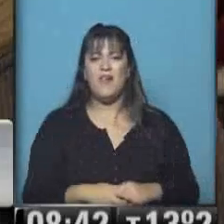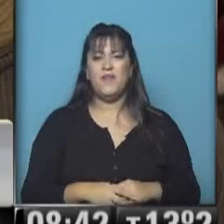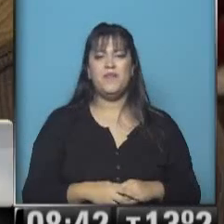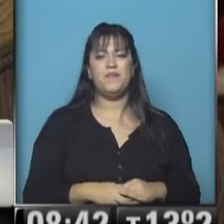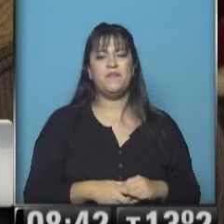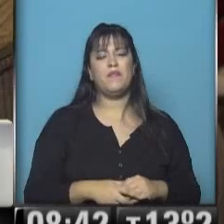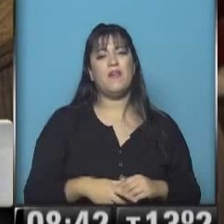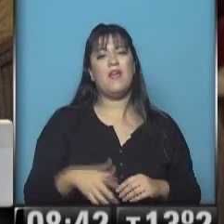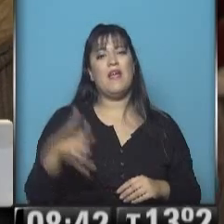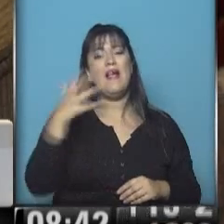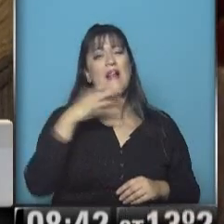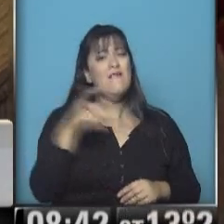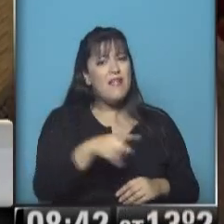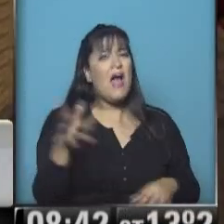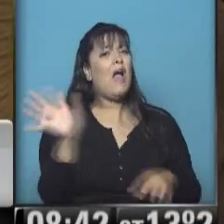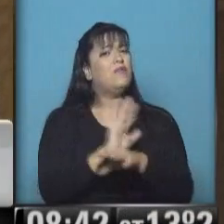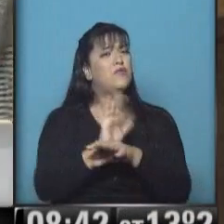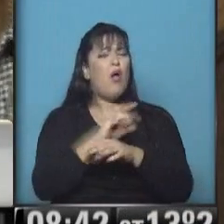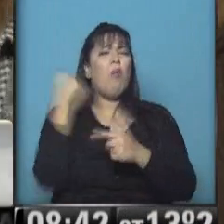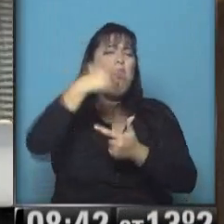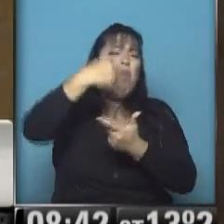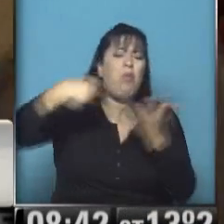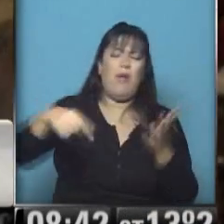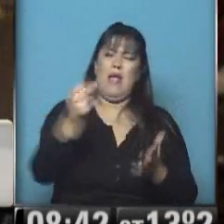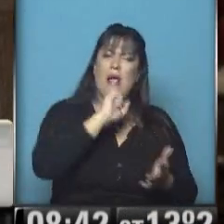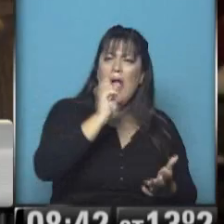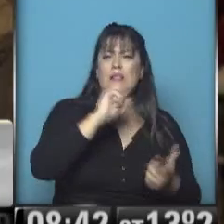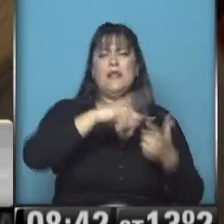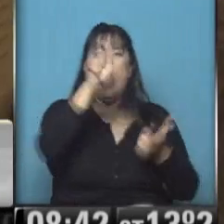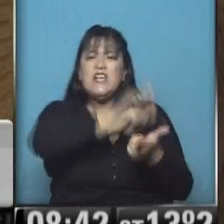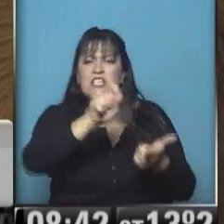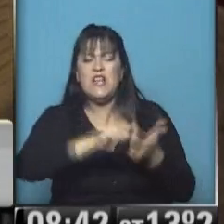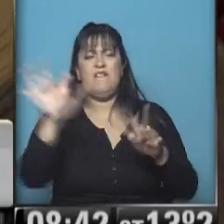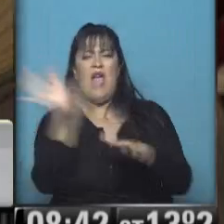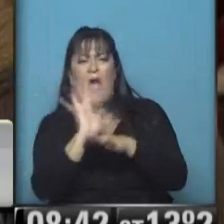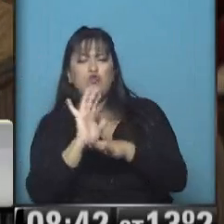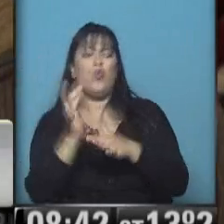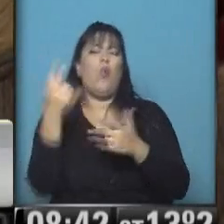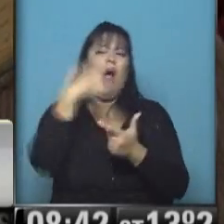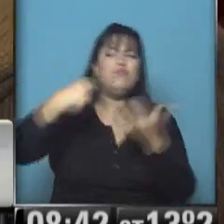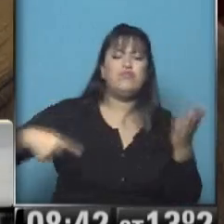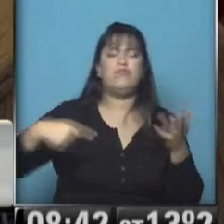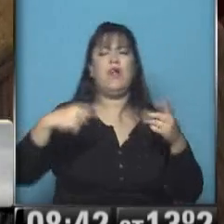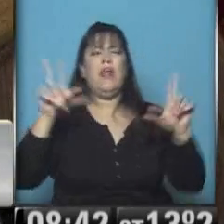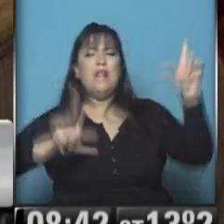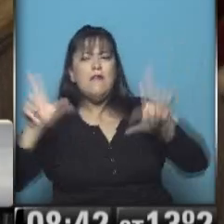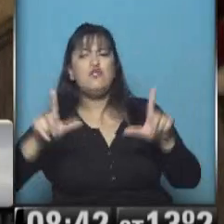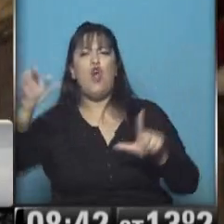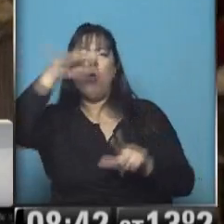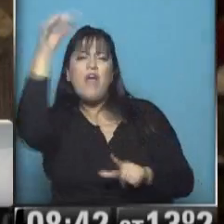es un artista muy versátil, porque canta, compone, actúa, escribe, está en televisión, en obra de